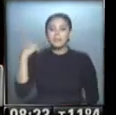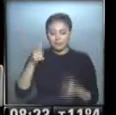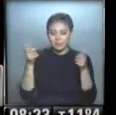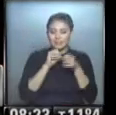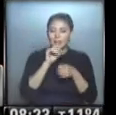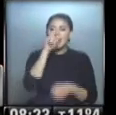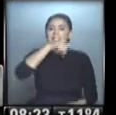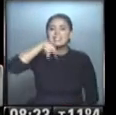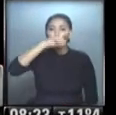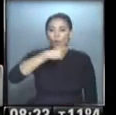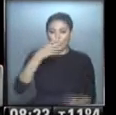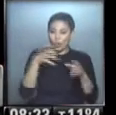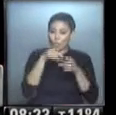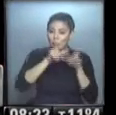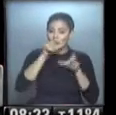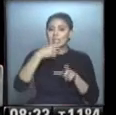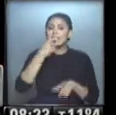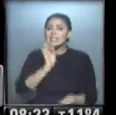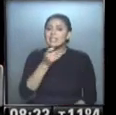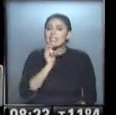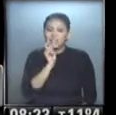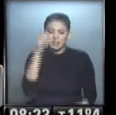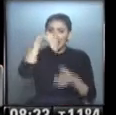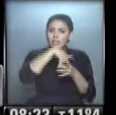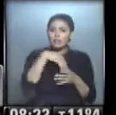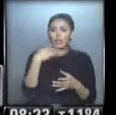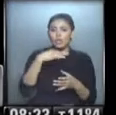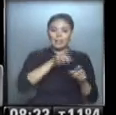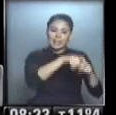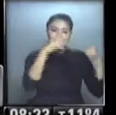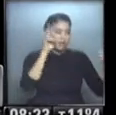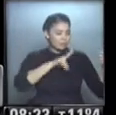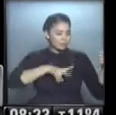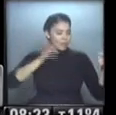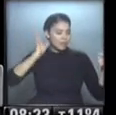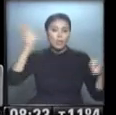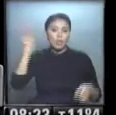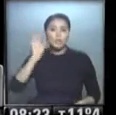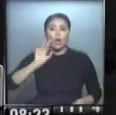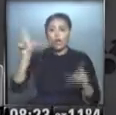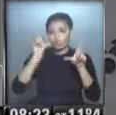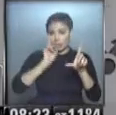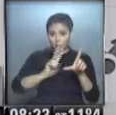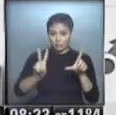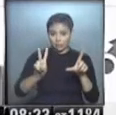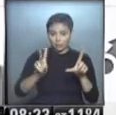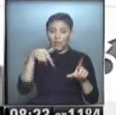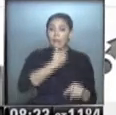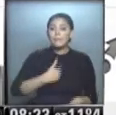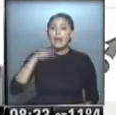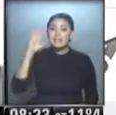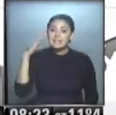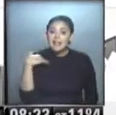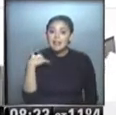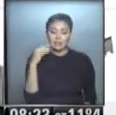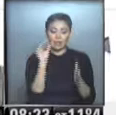Círculo Rojo y señaló que para conocer a sus integrantes se debían leer los diarios, escuchar la radio o mirar televisión. La presidenta